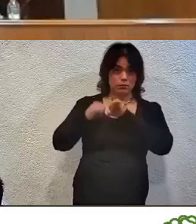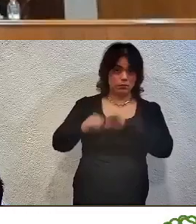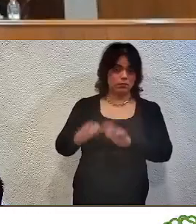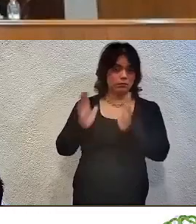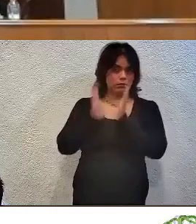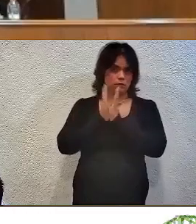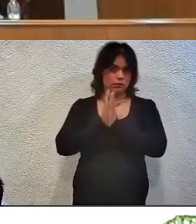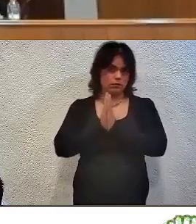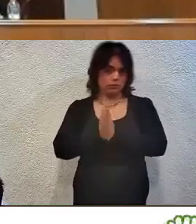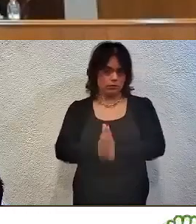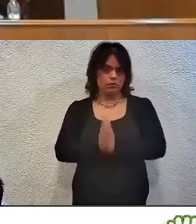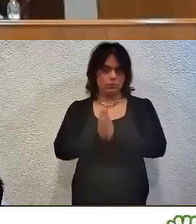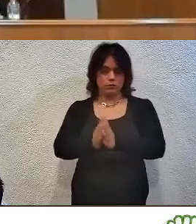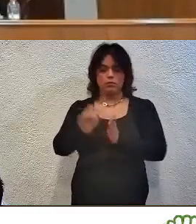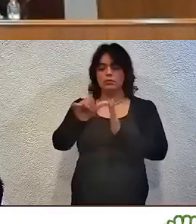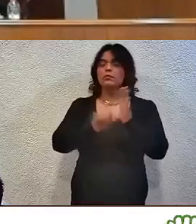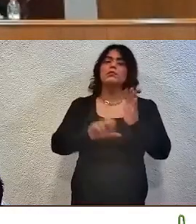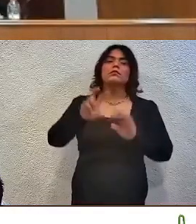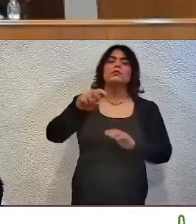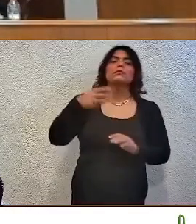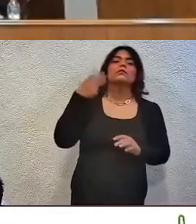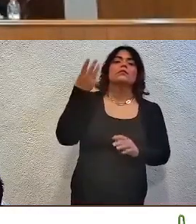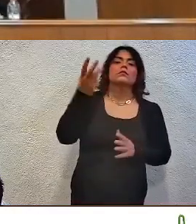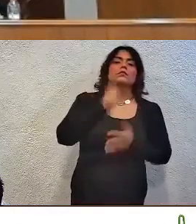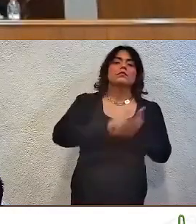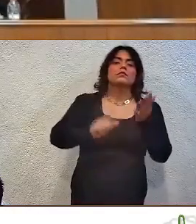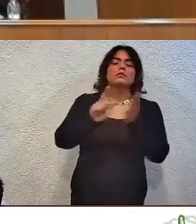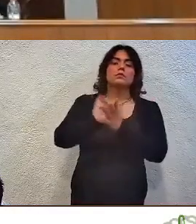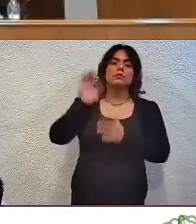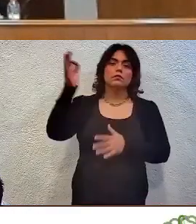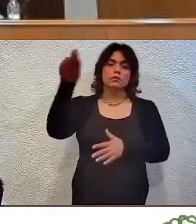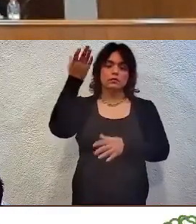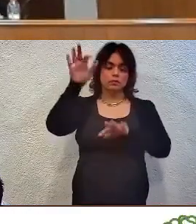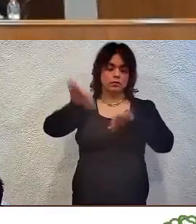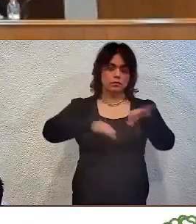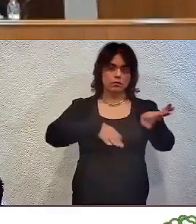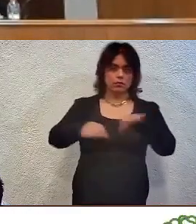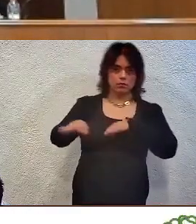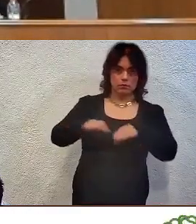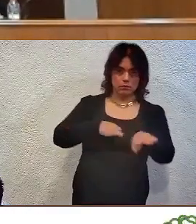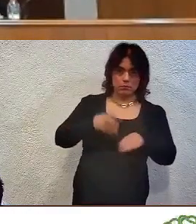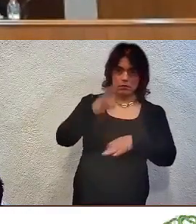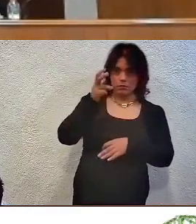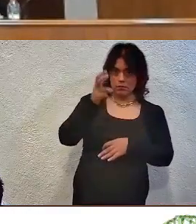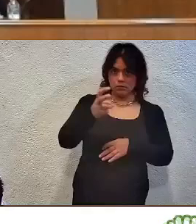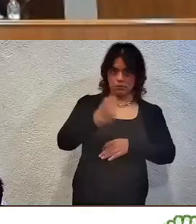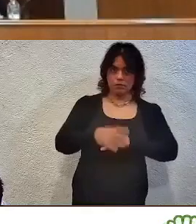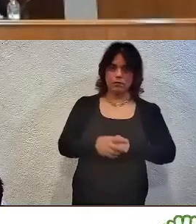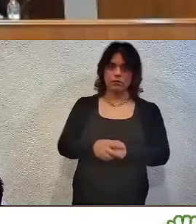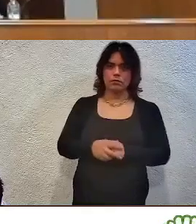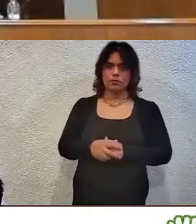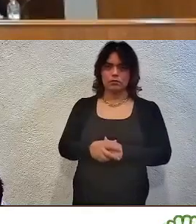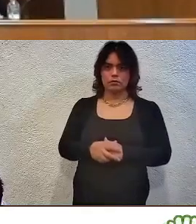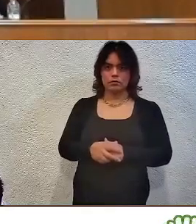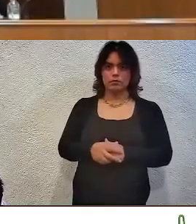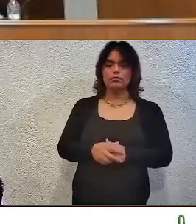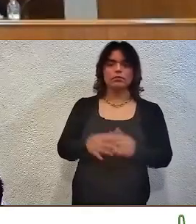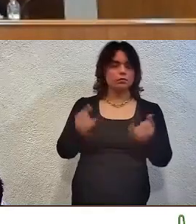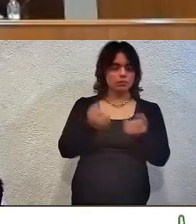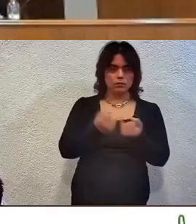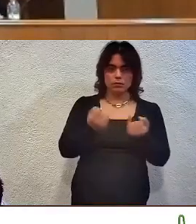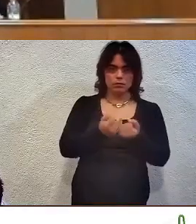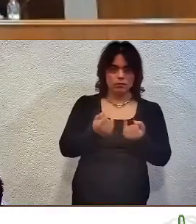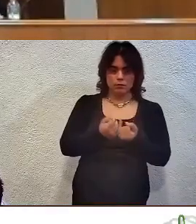cumplimiento a lo establecido en el artículo 33 de la Ley Federal del Trabajo, aplicada de manera supletoria, mismo que ratificaron ante la